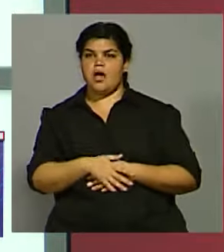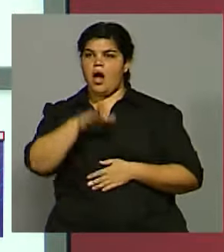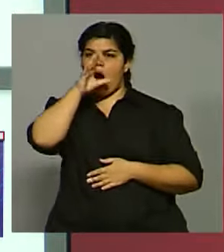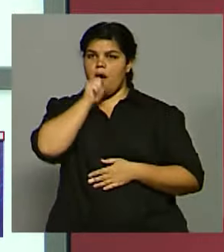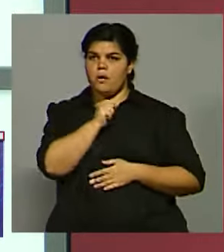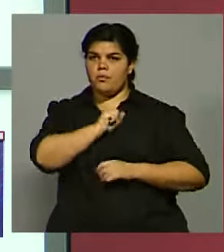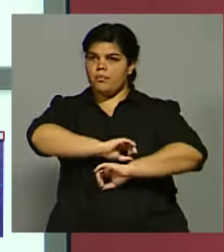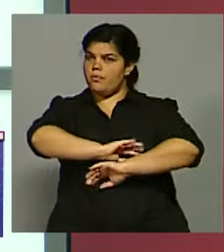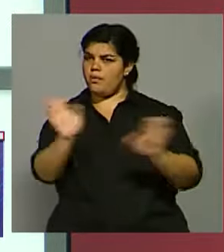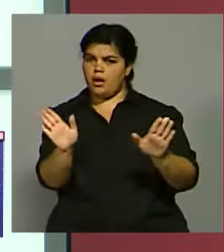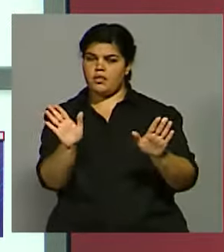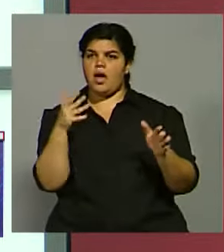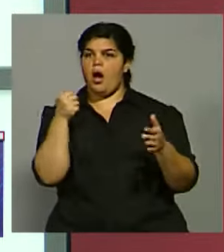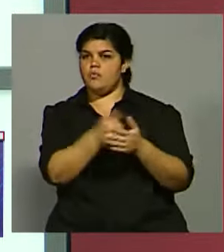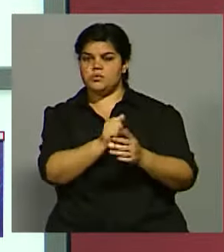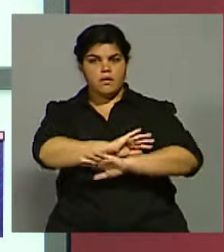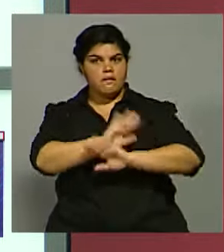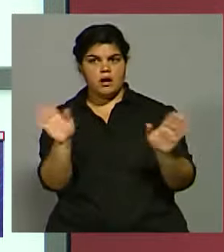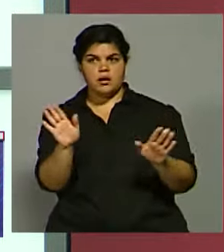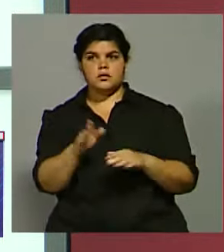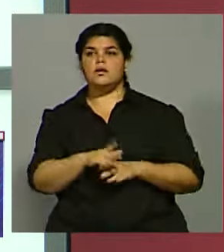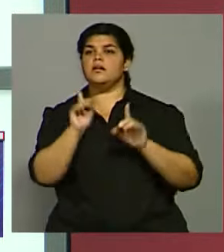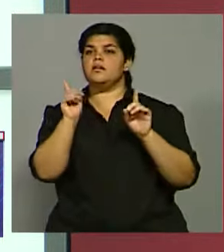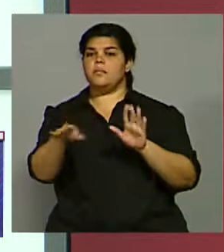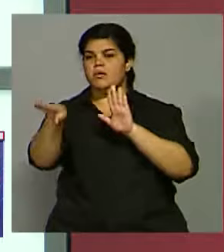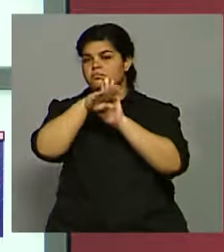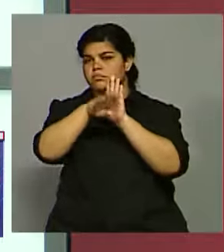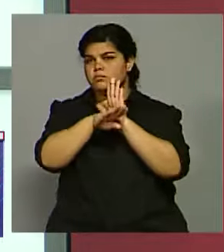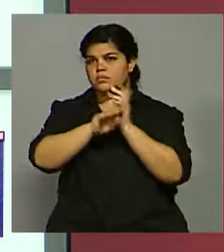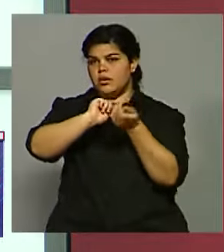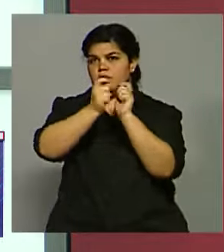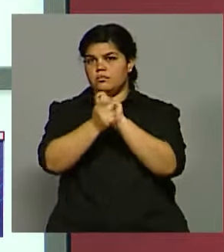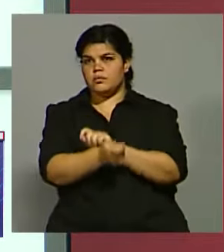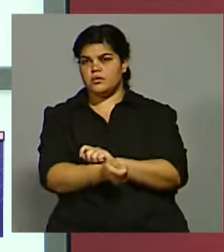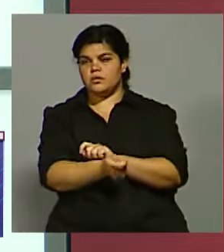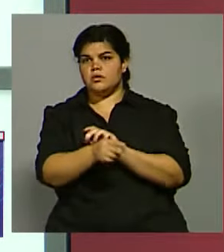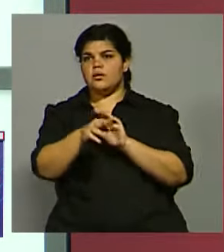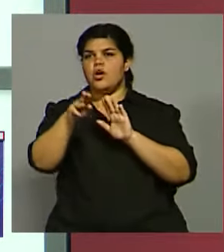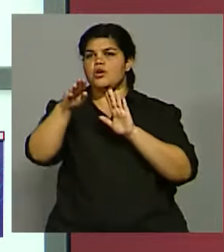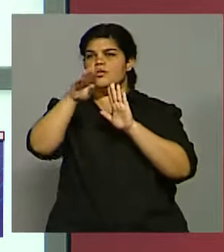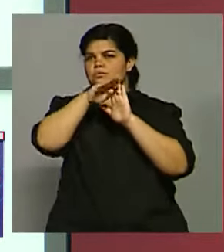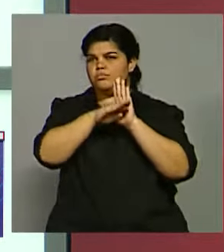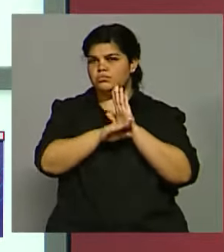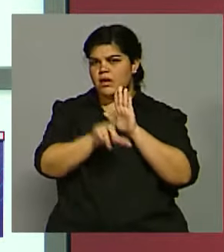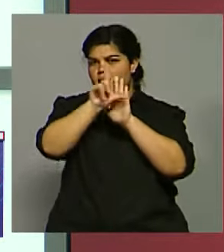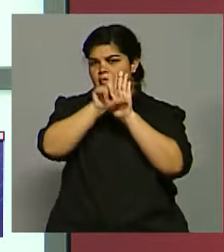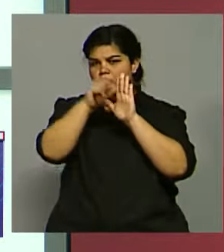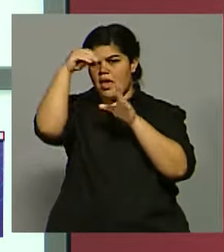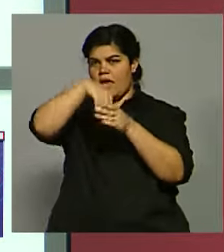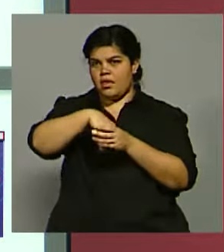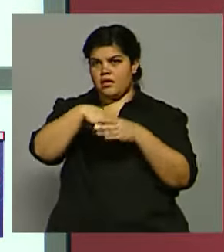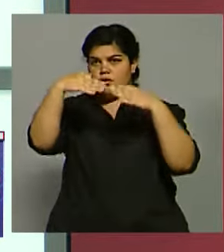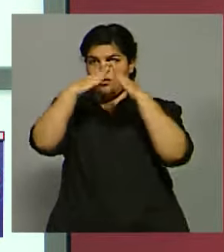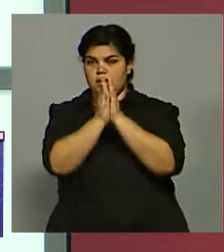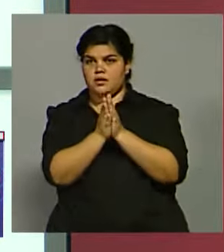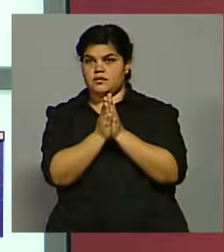abusadores y una serie de modificaciones a la normativa canónica interna que bueno, la llevó a cabo, pero lo